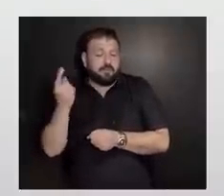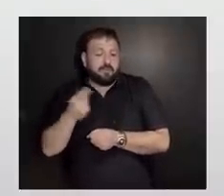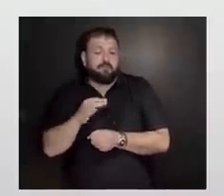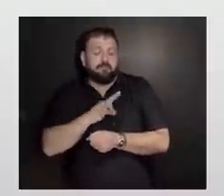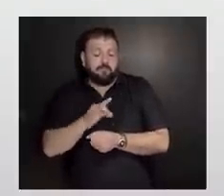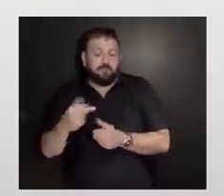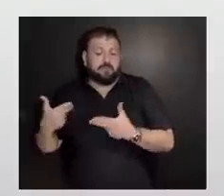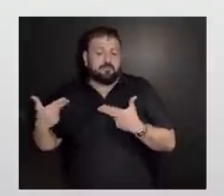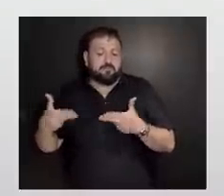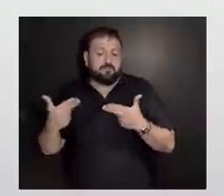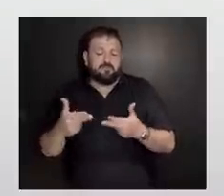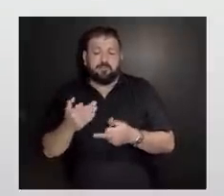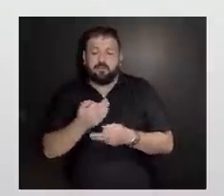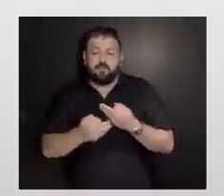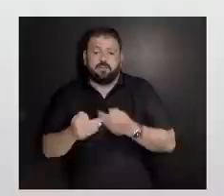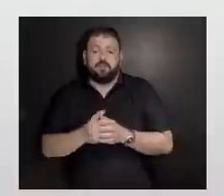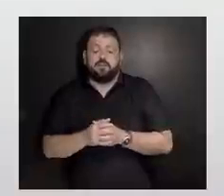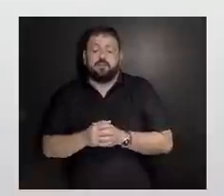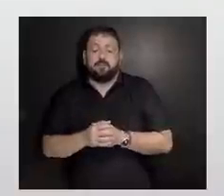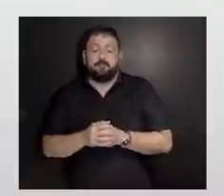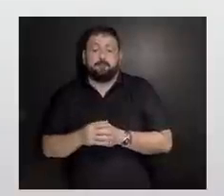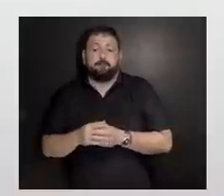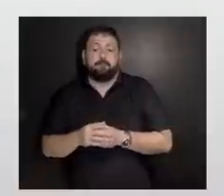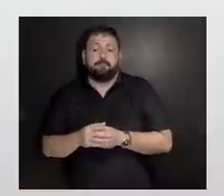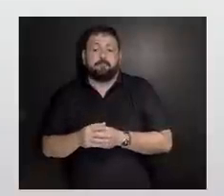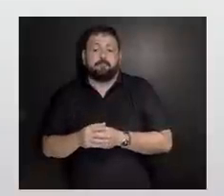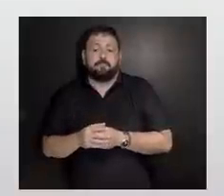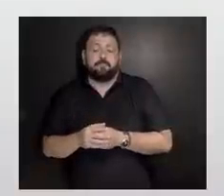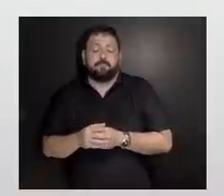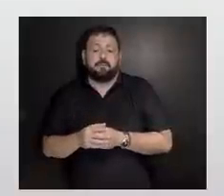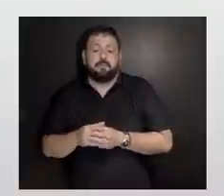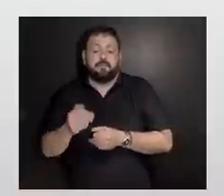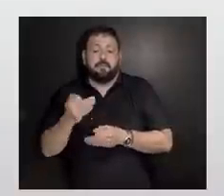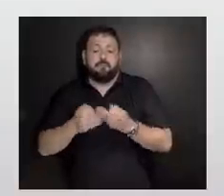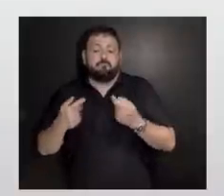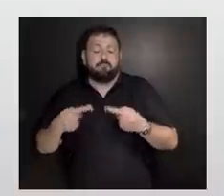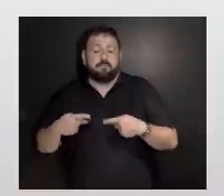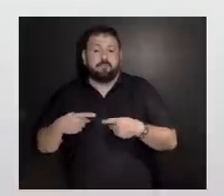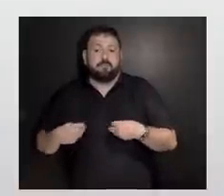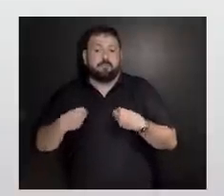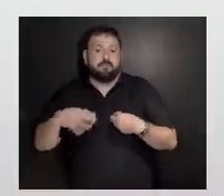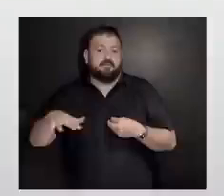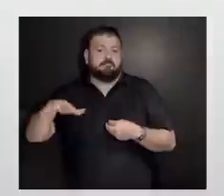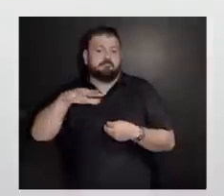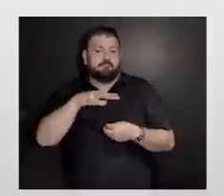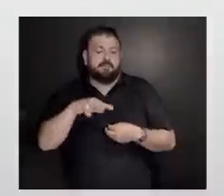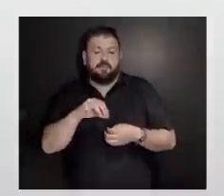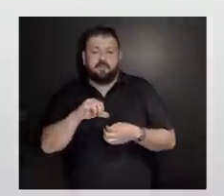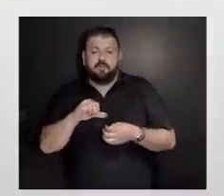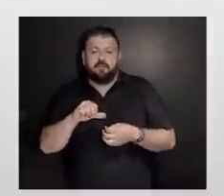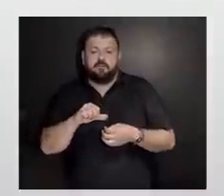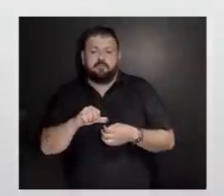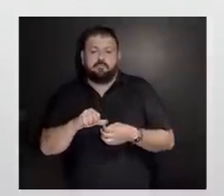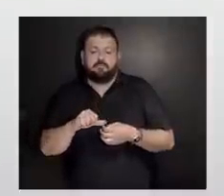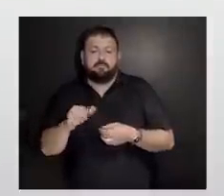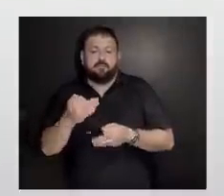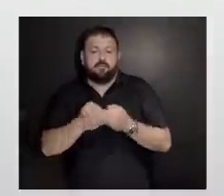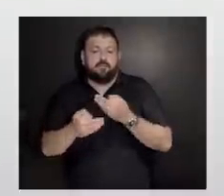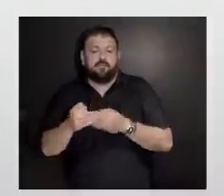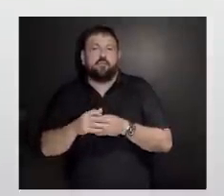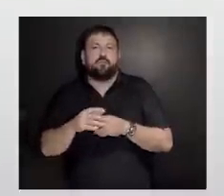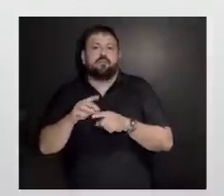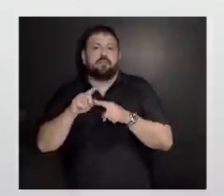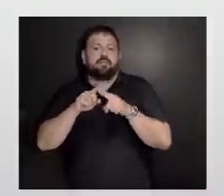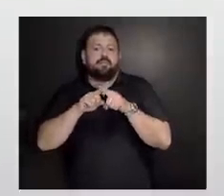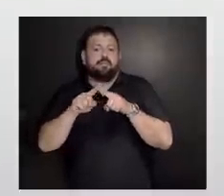que viven en cuestiones nórdicas, en climas extremos, hay, probablemente este tipo de ambientes